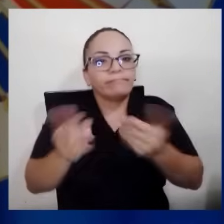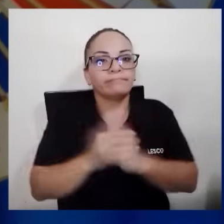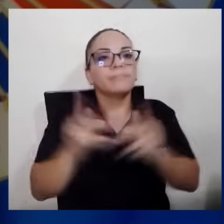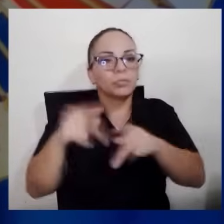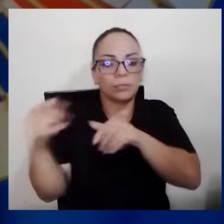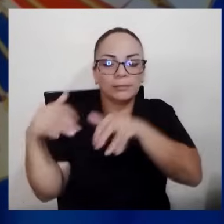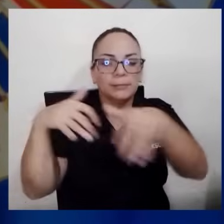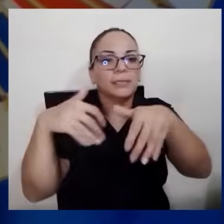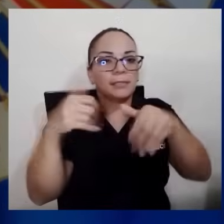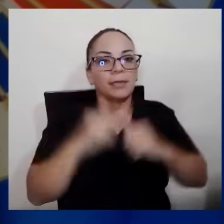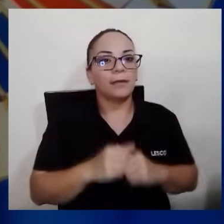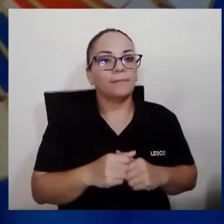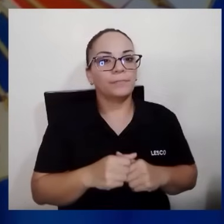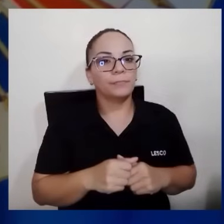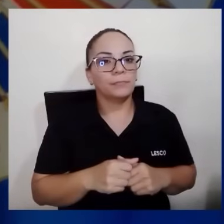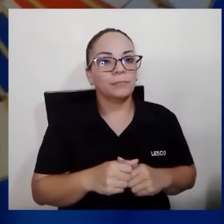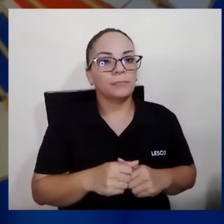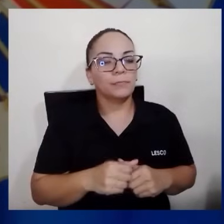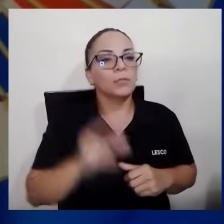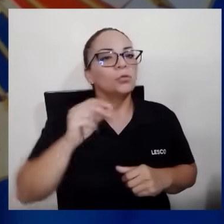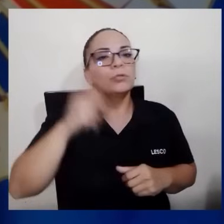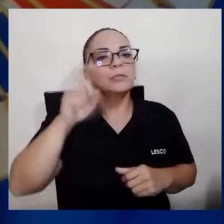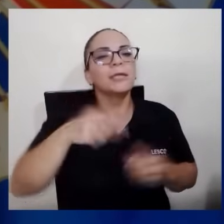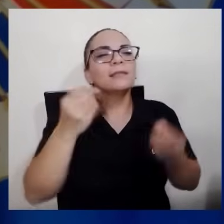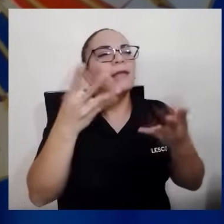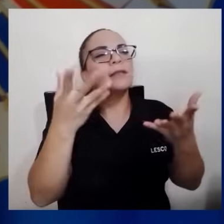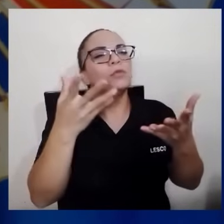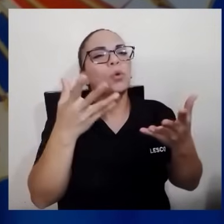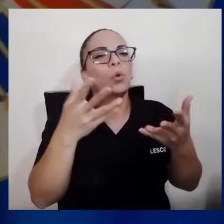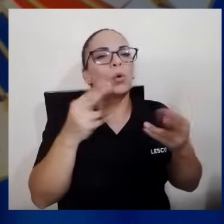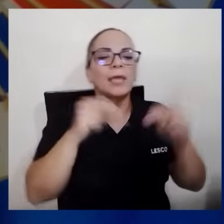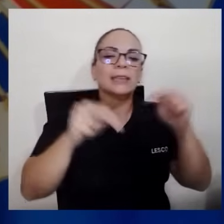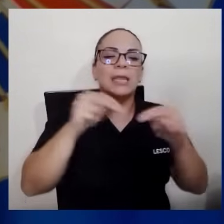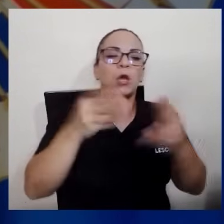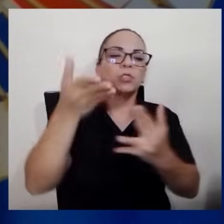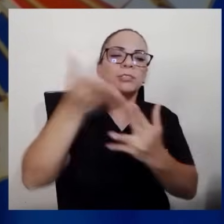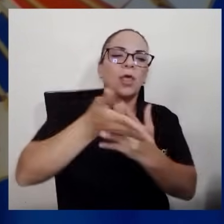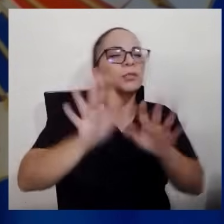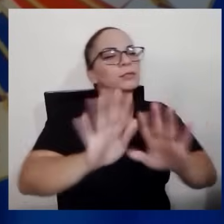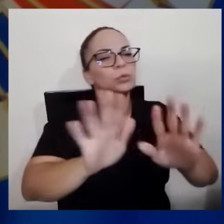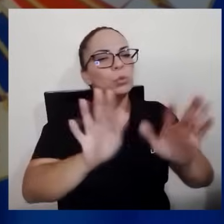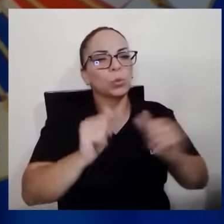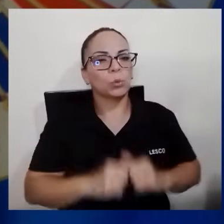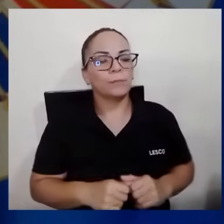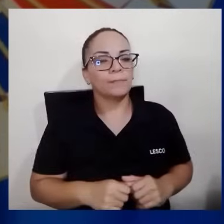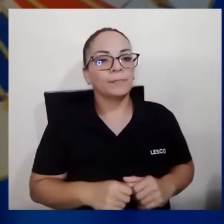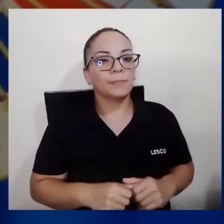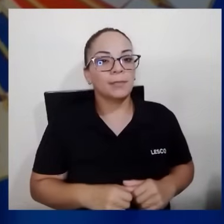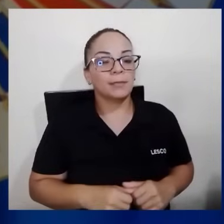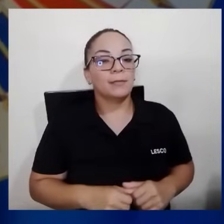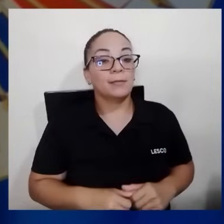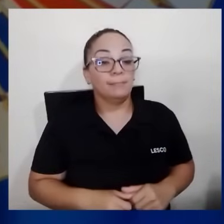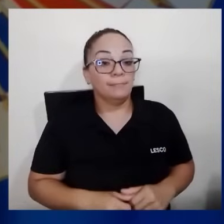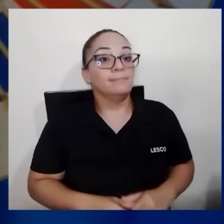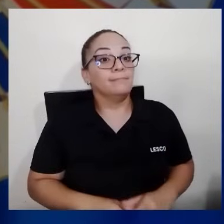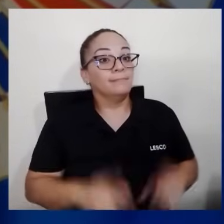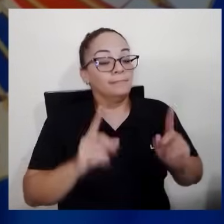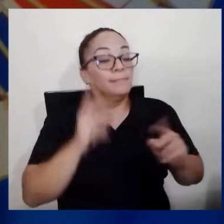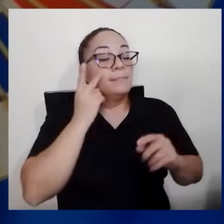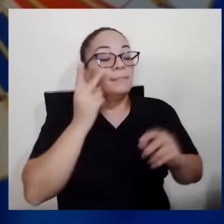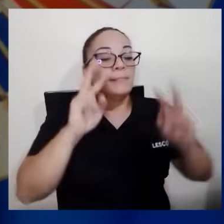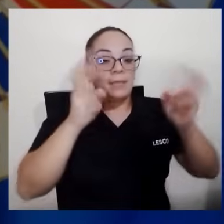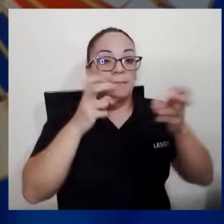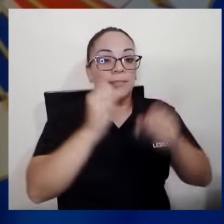intermediarios para para ser Franco en el tema de la seguridad A lo interno de